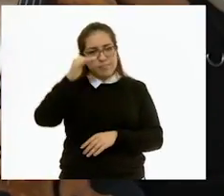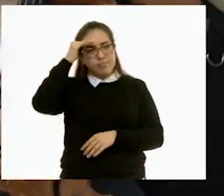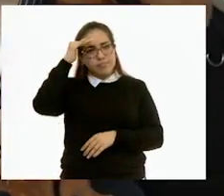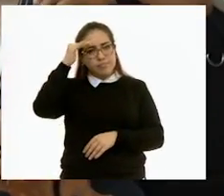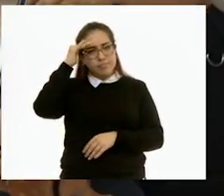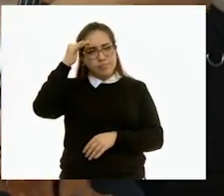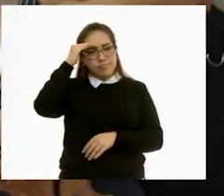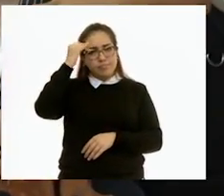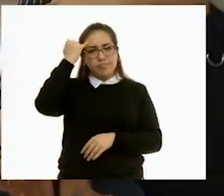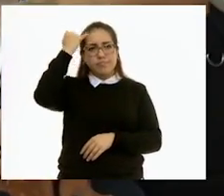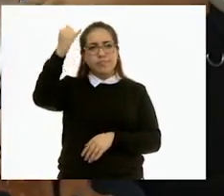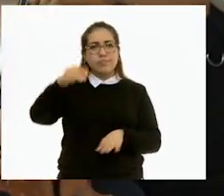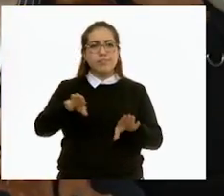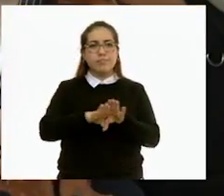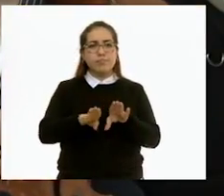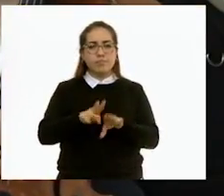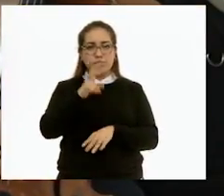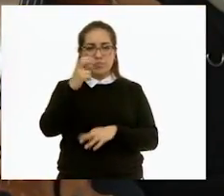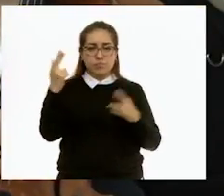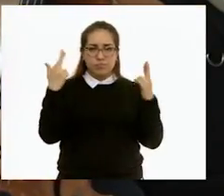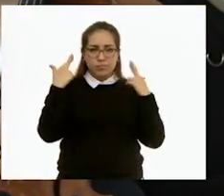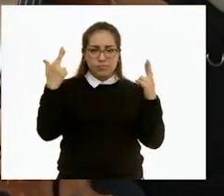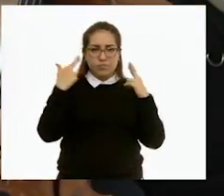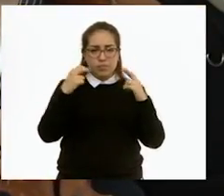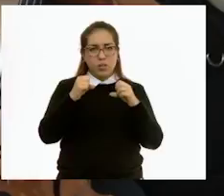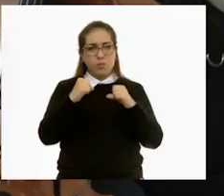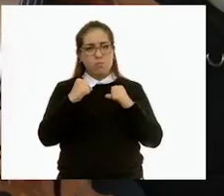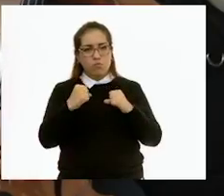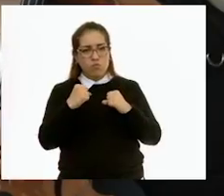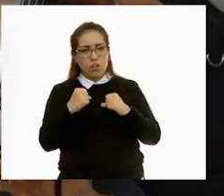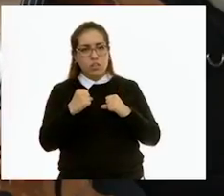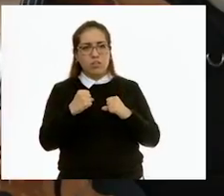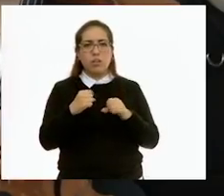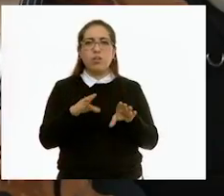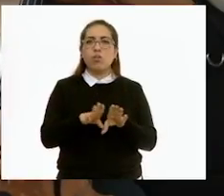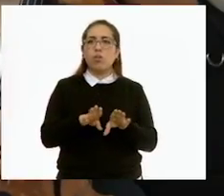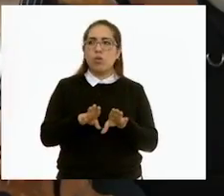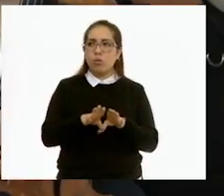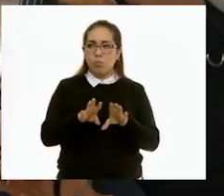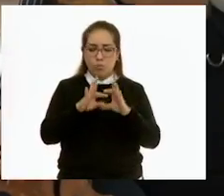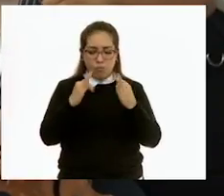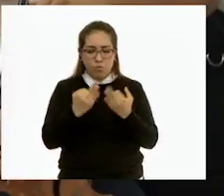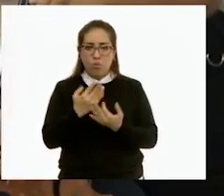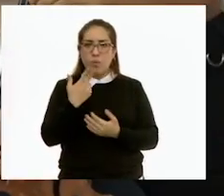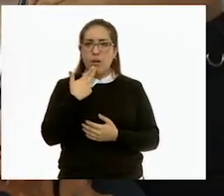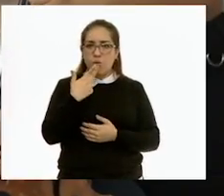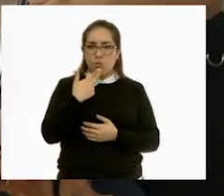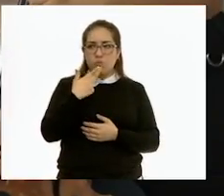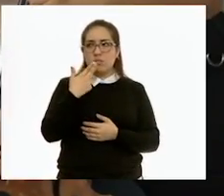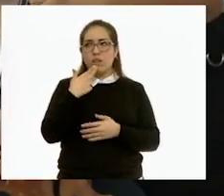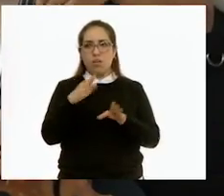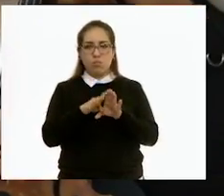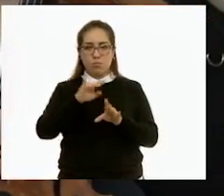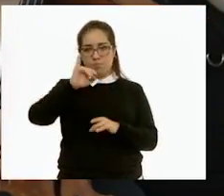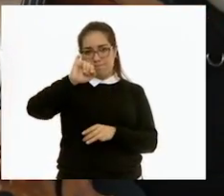en manipular el registro agudo del instrumento a través de una técnica que él inventa, que es la técnica del pulgar.